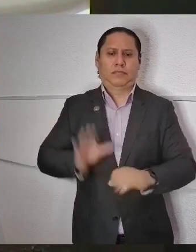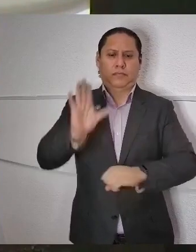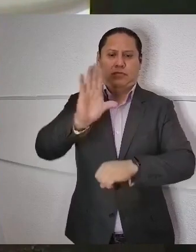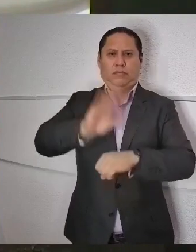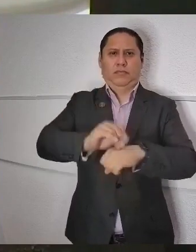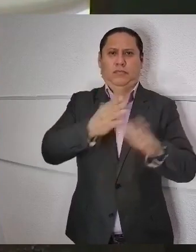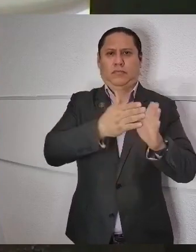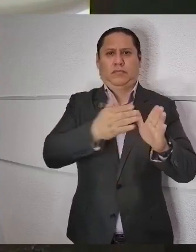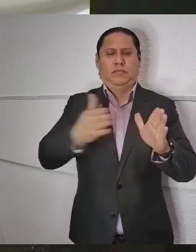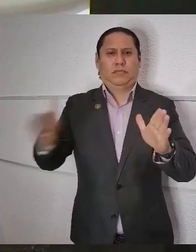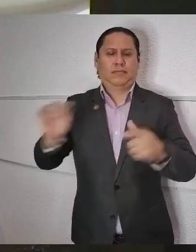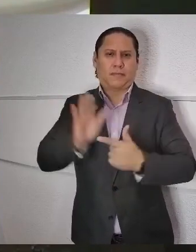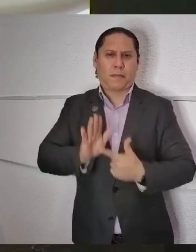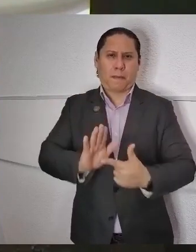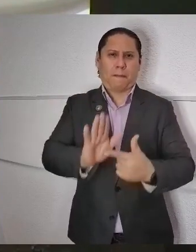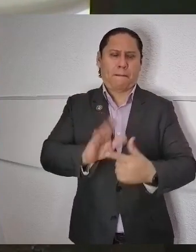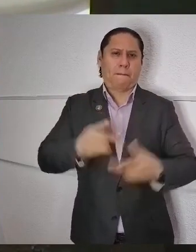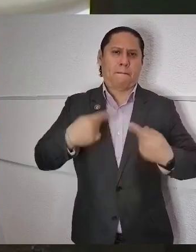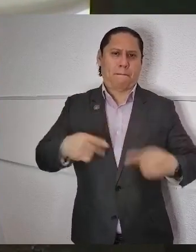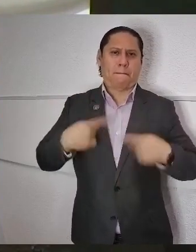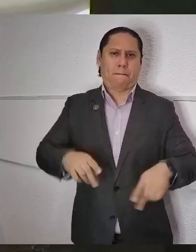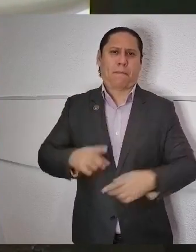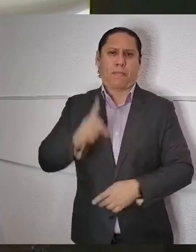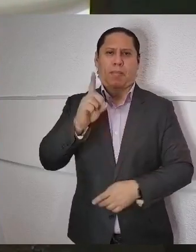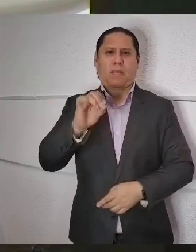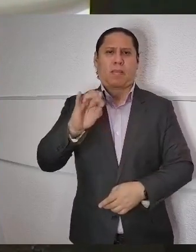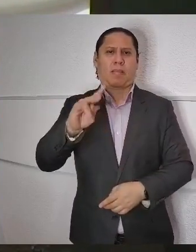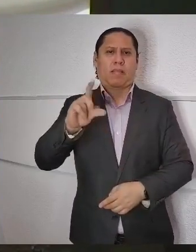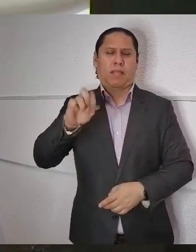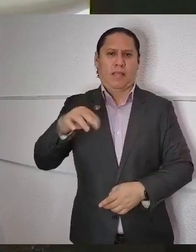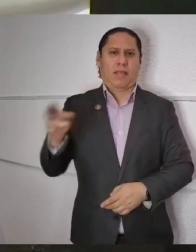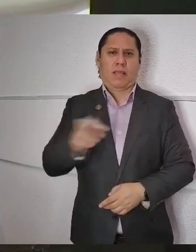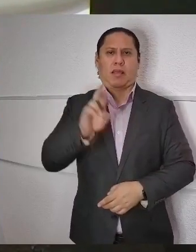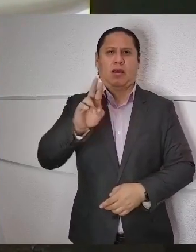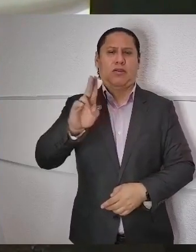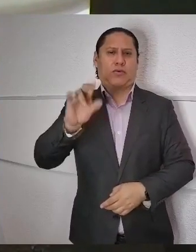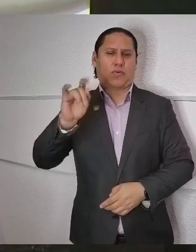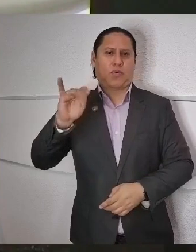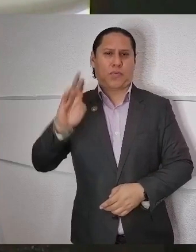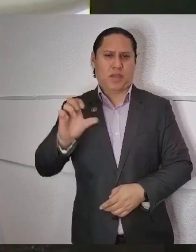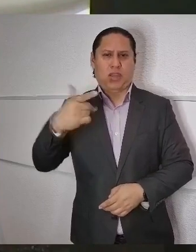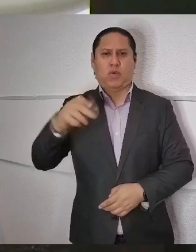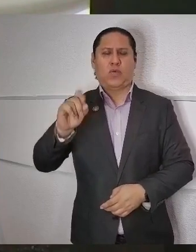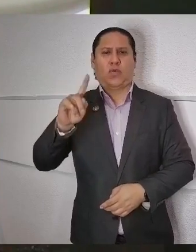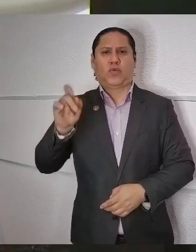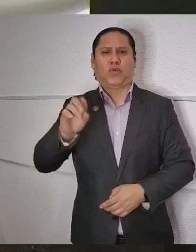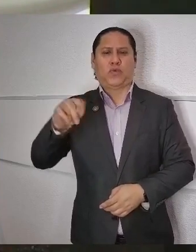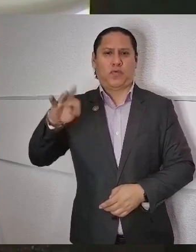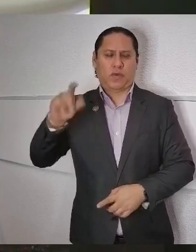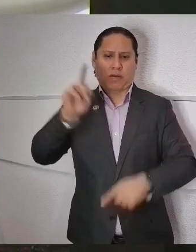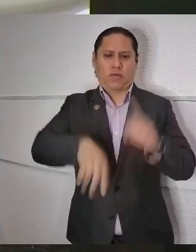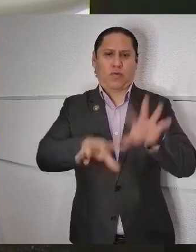licencia indefinida presentada por la ciudadana Diana Rubí Lizcano Guzmán para separarse del cargo de